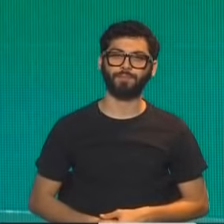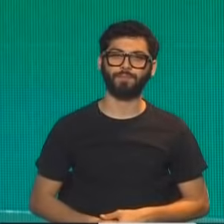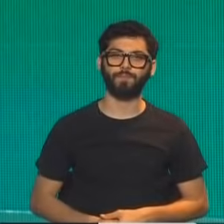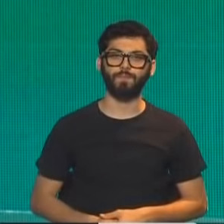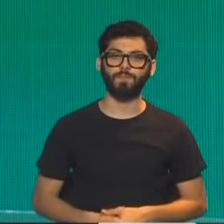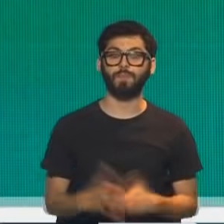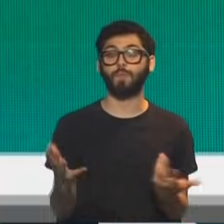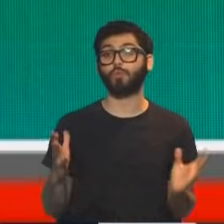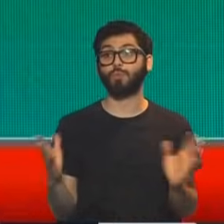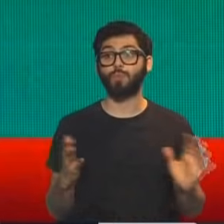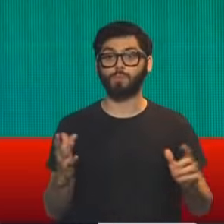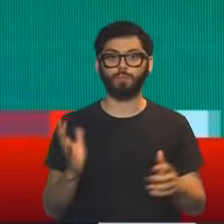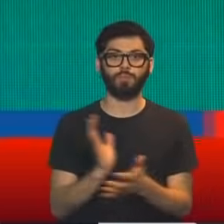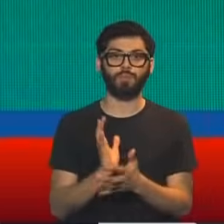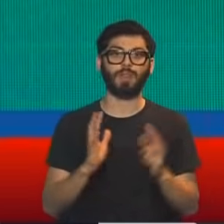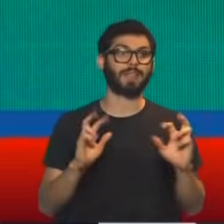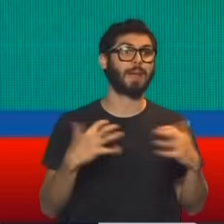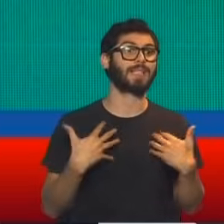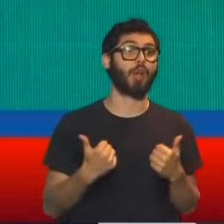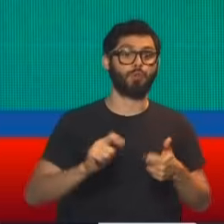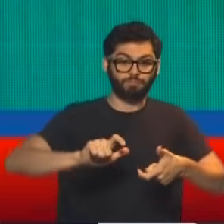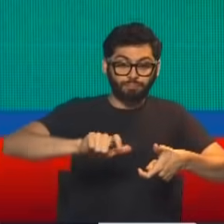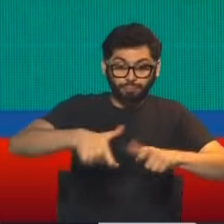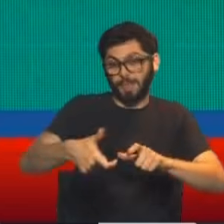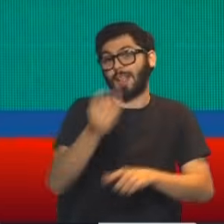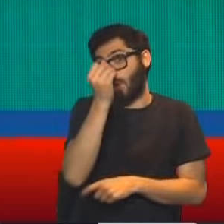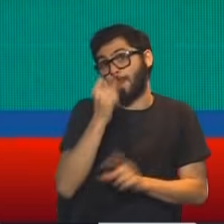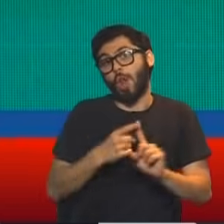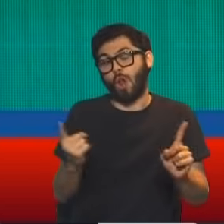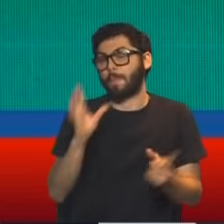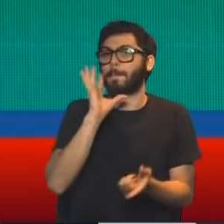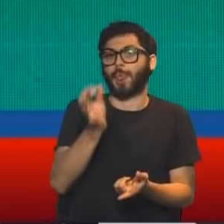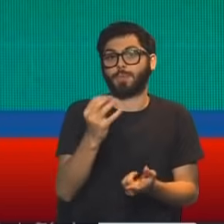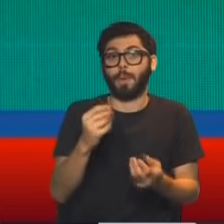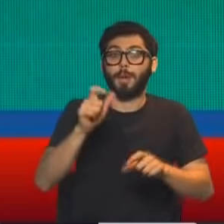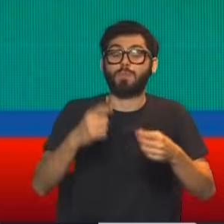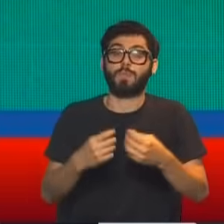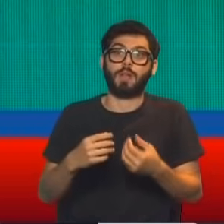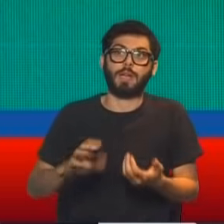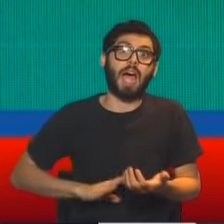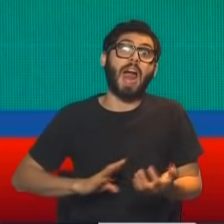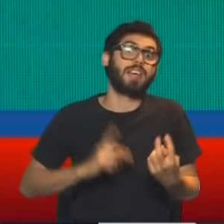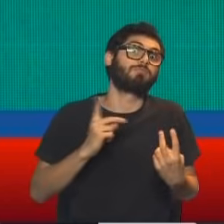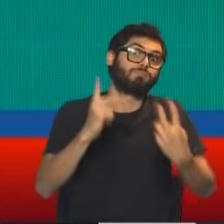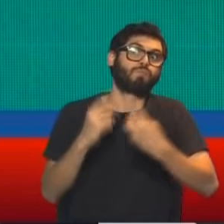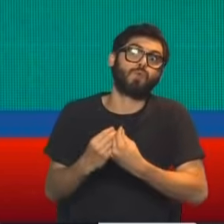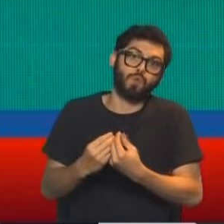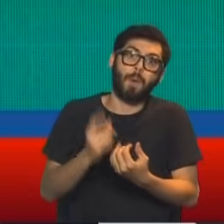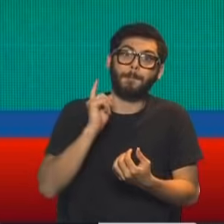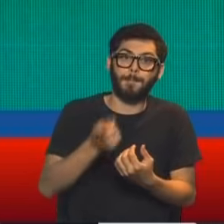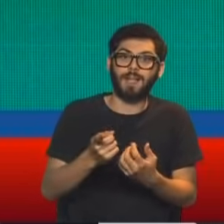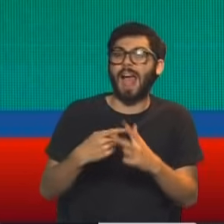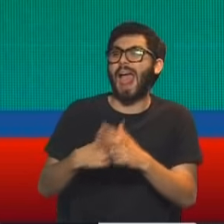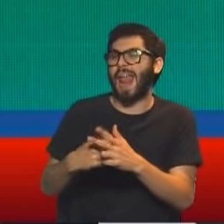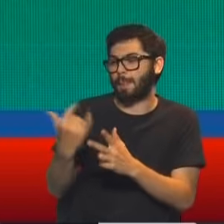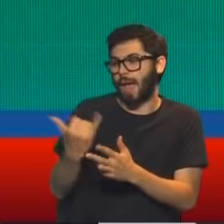Un momento bisagra desde lo sanitario y se notó, me parece, este fin de semana largo porque había muchas ganas de salir, pero además estaban predispuestas estas herramientas. Brana